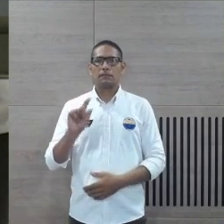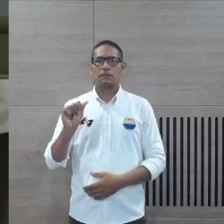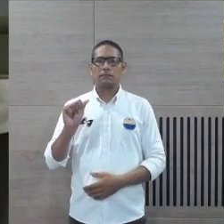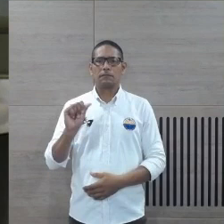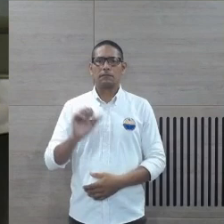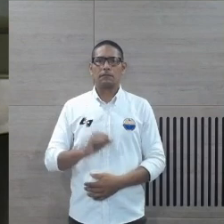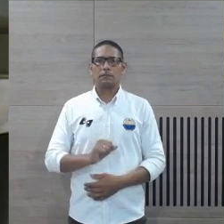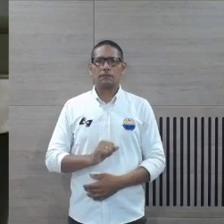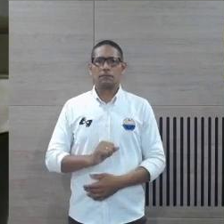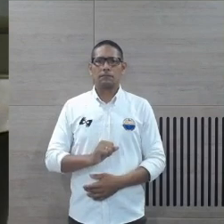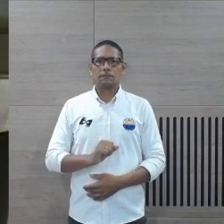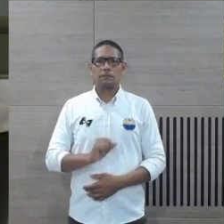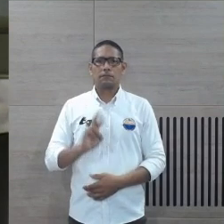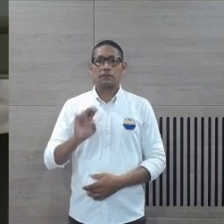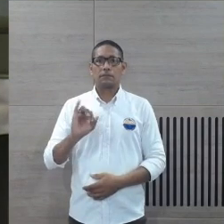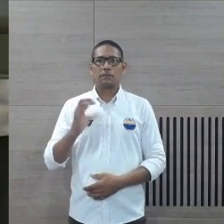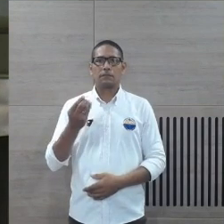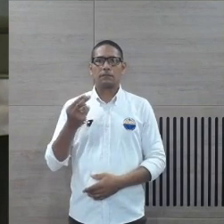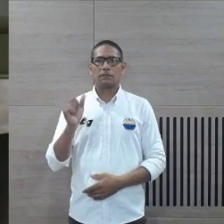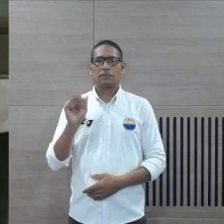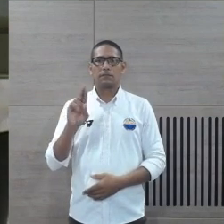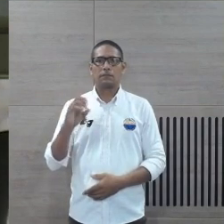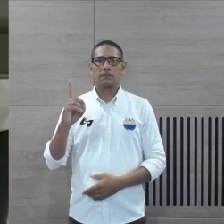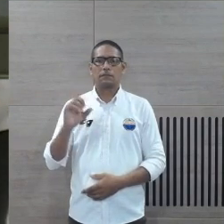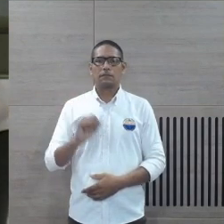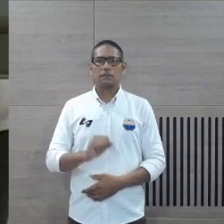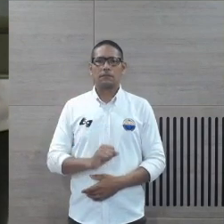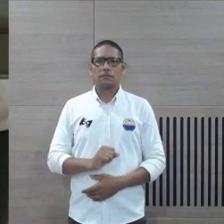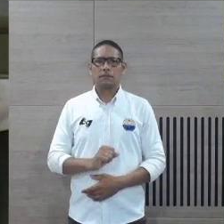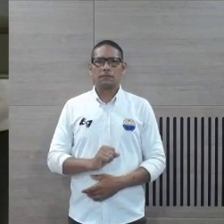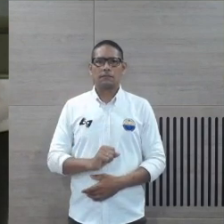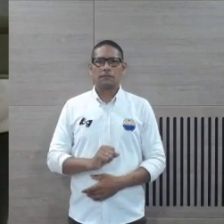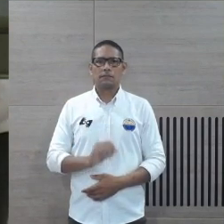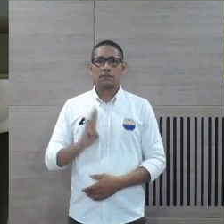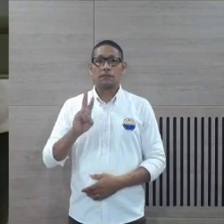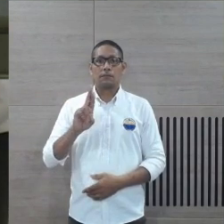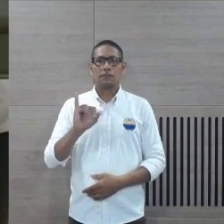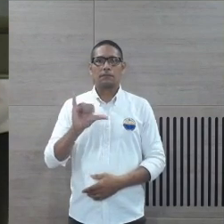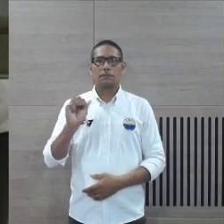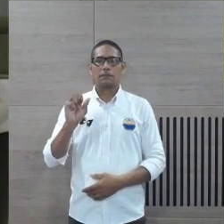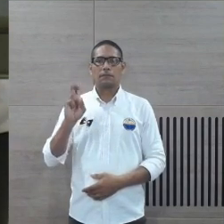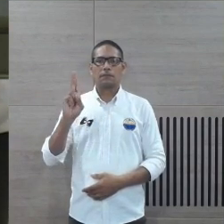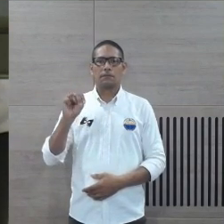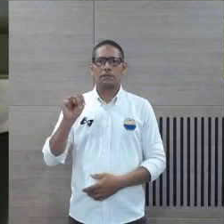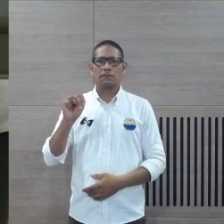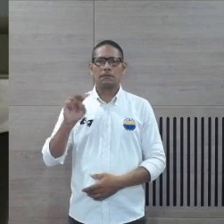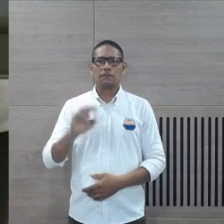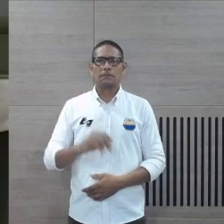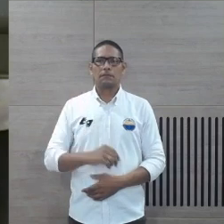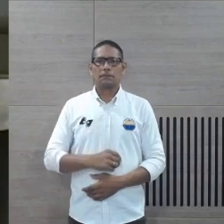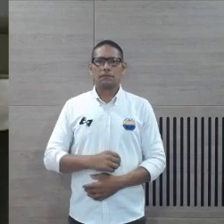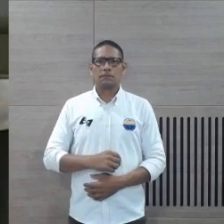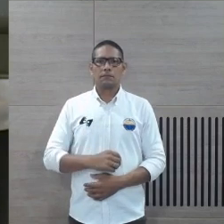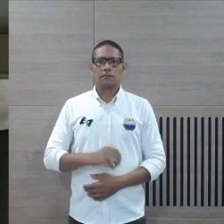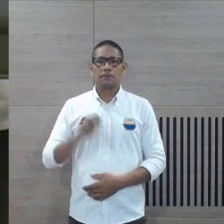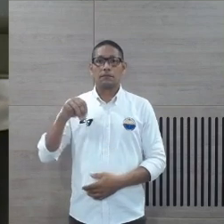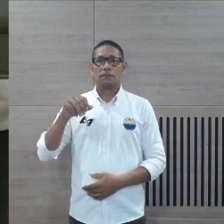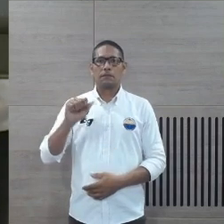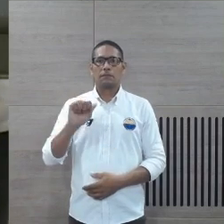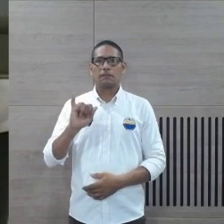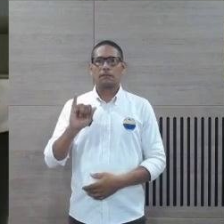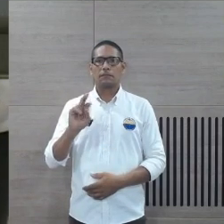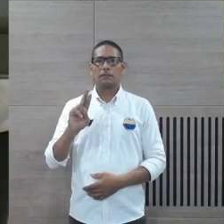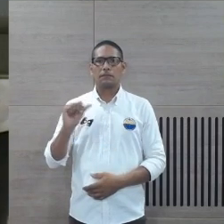Grisales Jiménez. Brian José Guaramaco Infante. María Alejandra Higuera Ortiz.